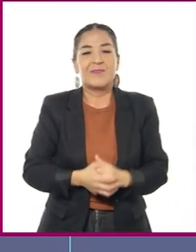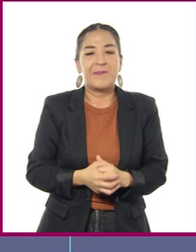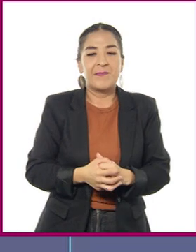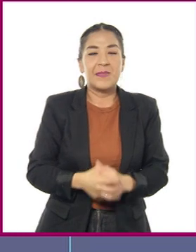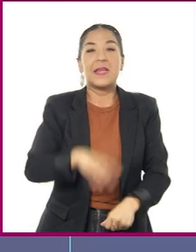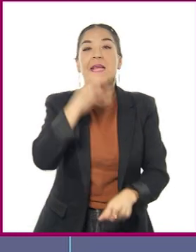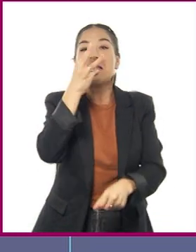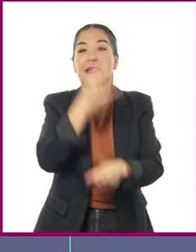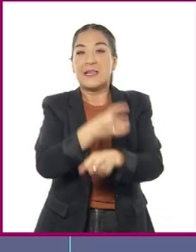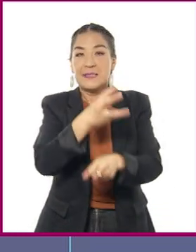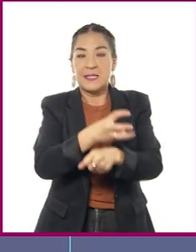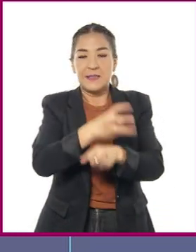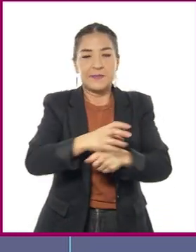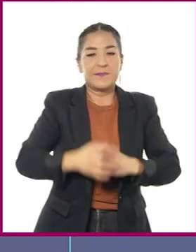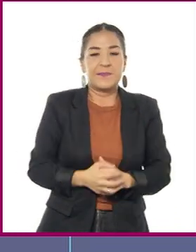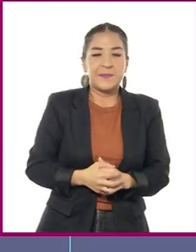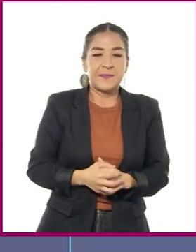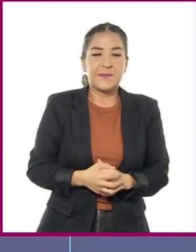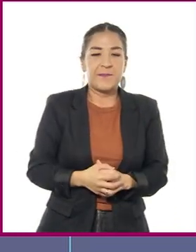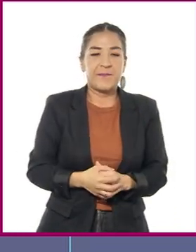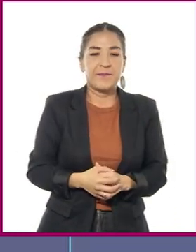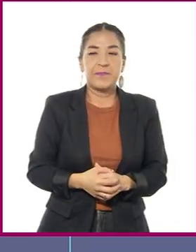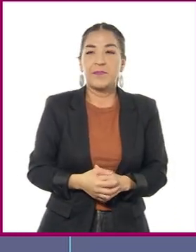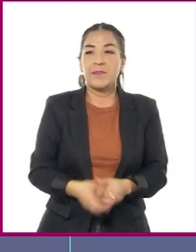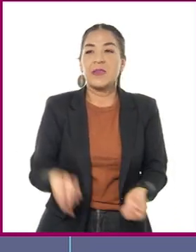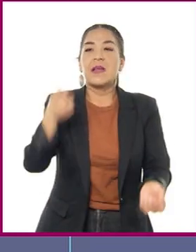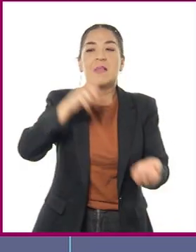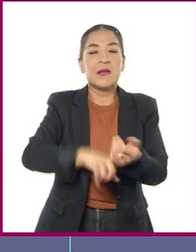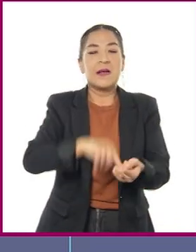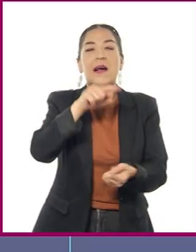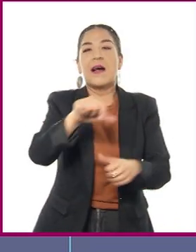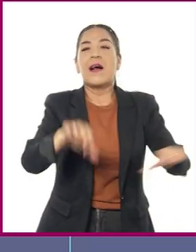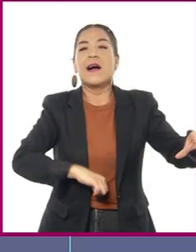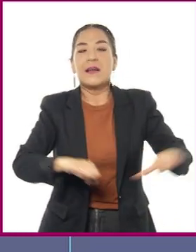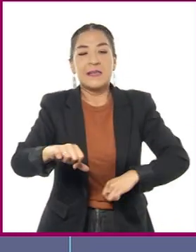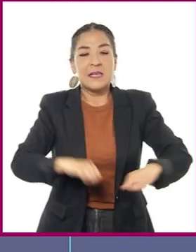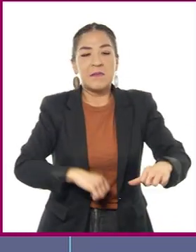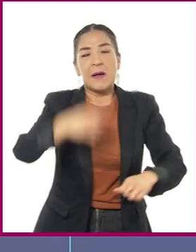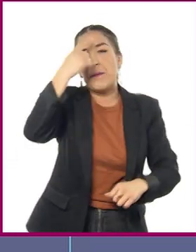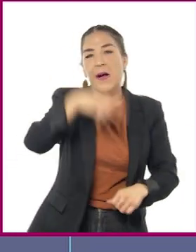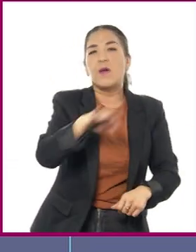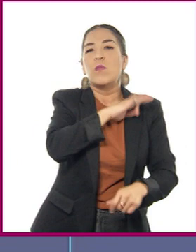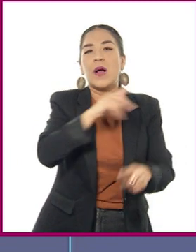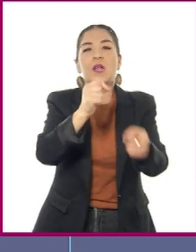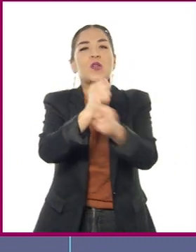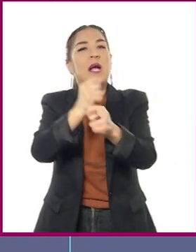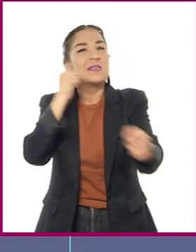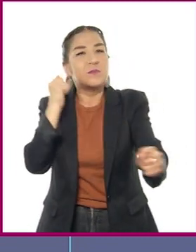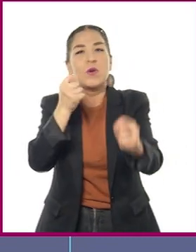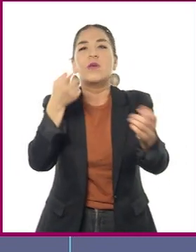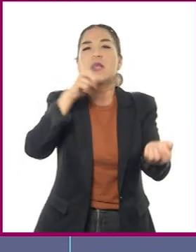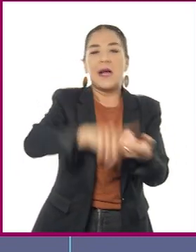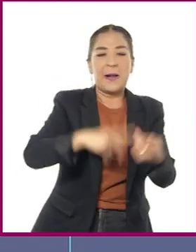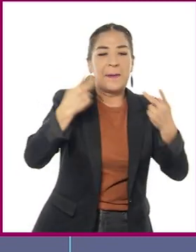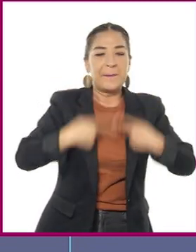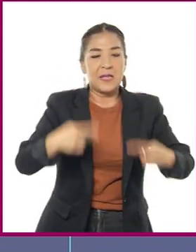sector terciario abarca todas aquellas actividades que le permiten al consumidor acceder a los bienes